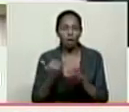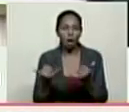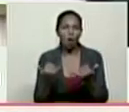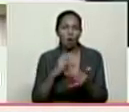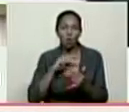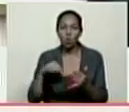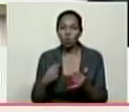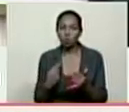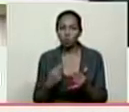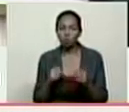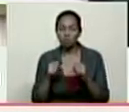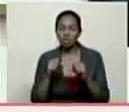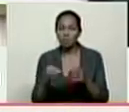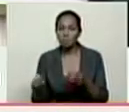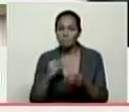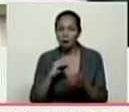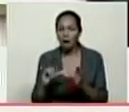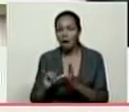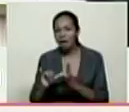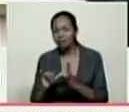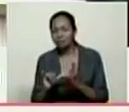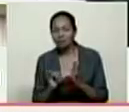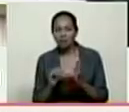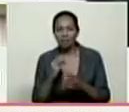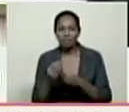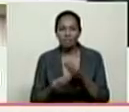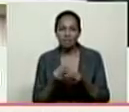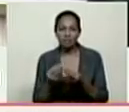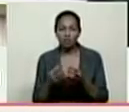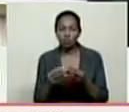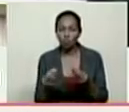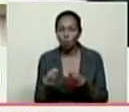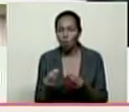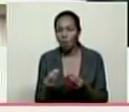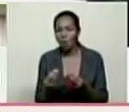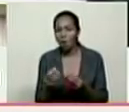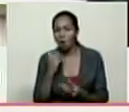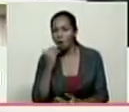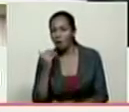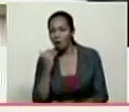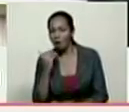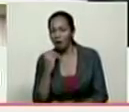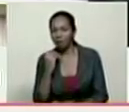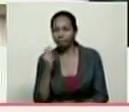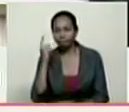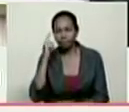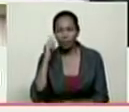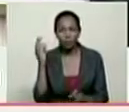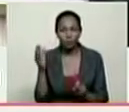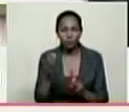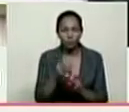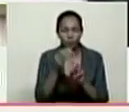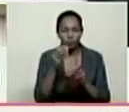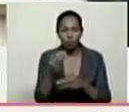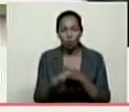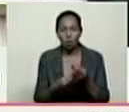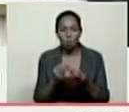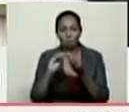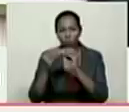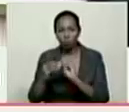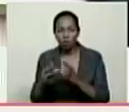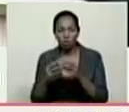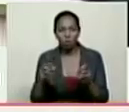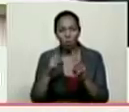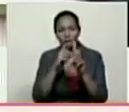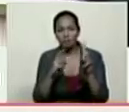estamos bastante cerca de lograr un equilibrio perdurable en el establecimiento del servicio eléctrico